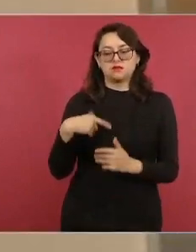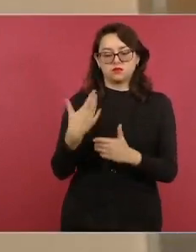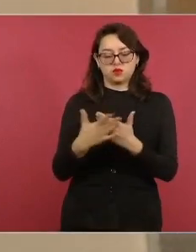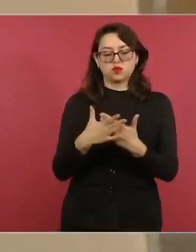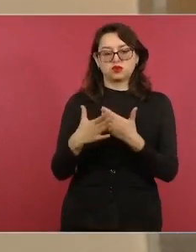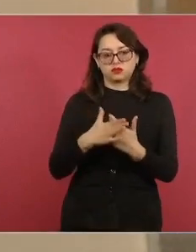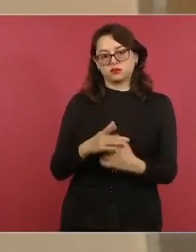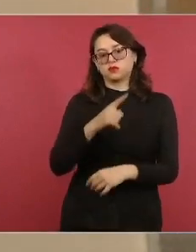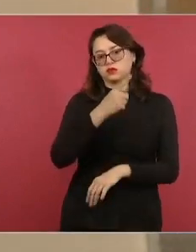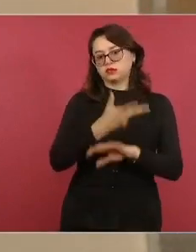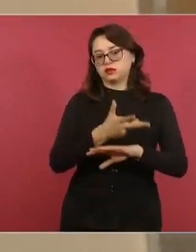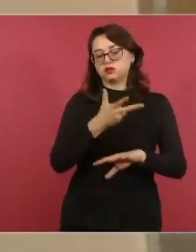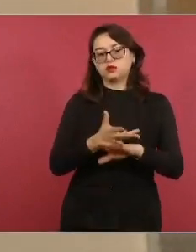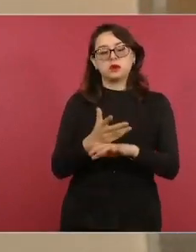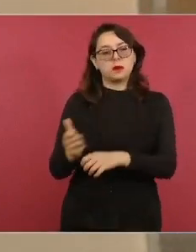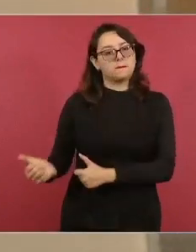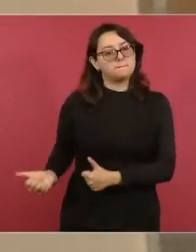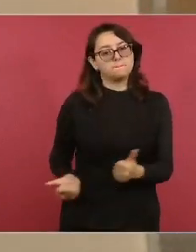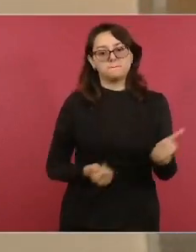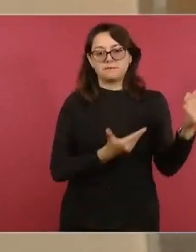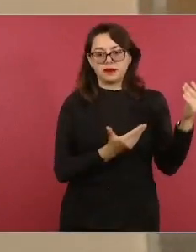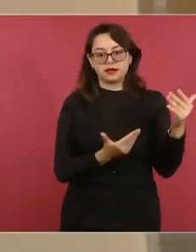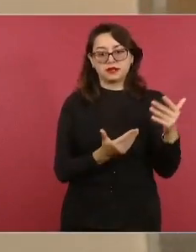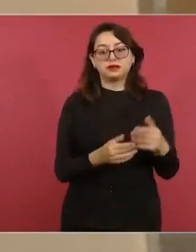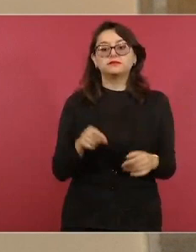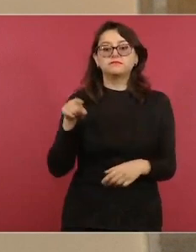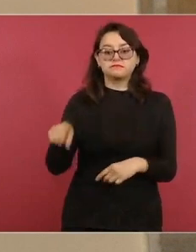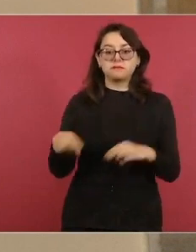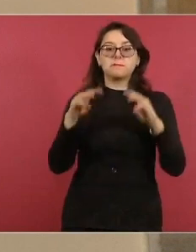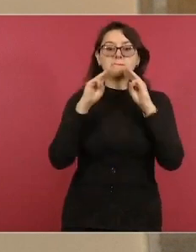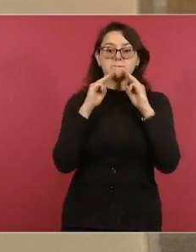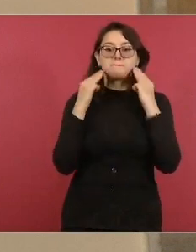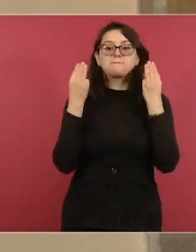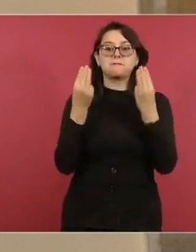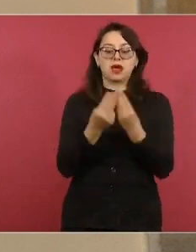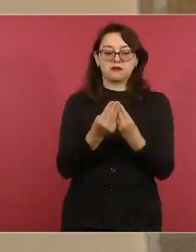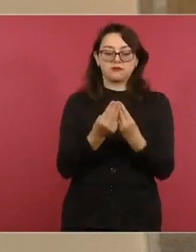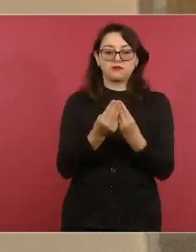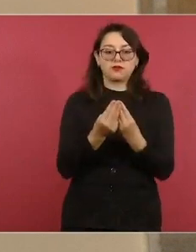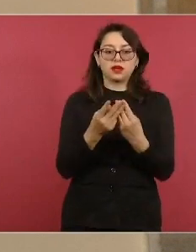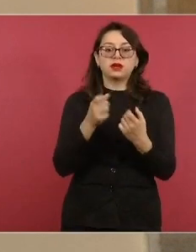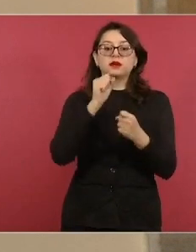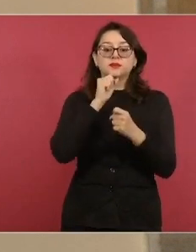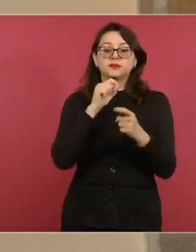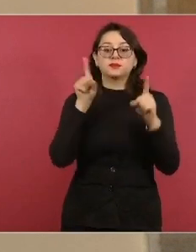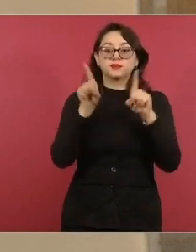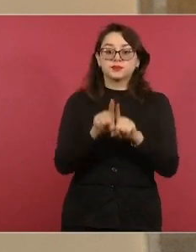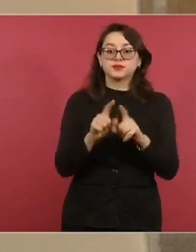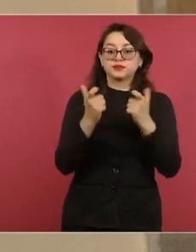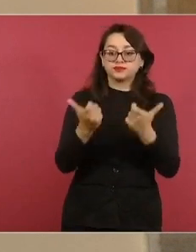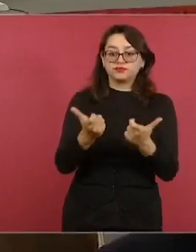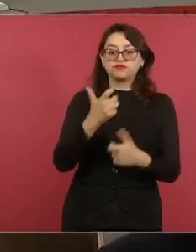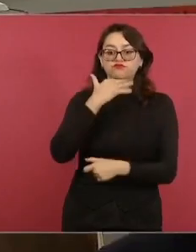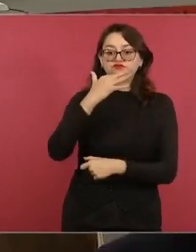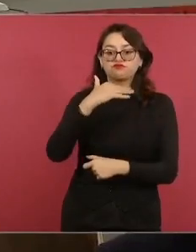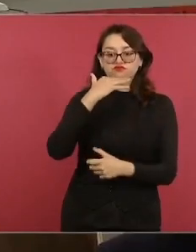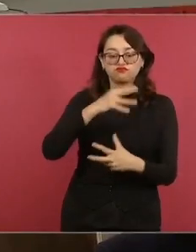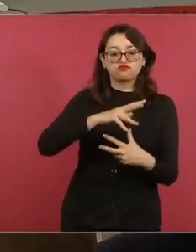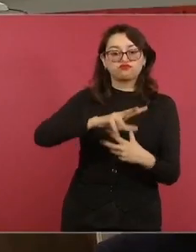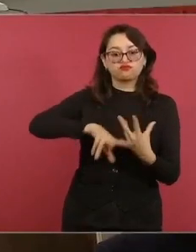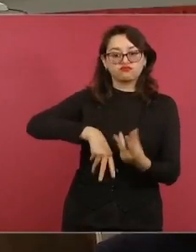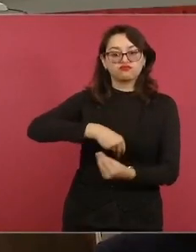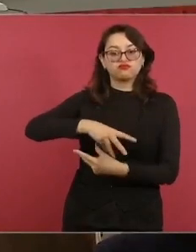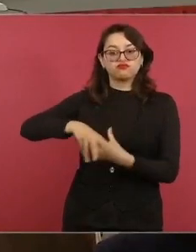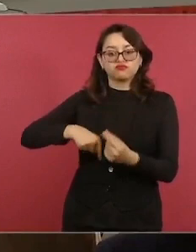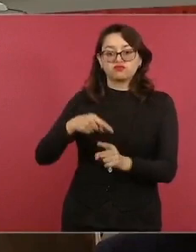hacia los Estados Unidos por los delitos de delincuencia organizada y operaciones con recursos de procedencia ilícita el detenido